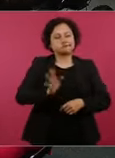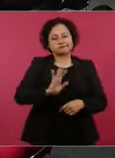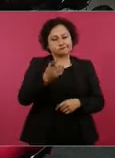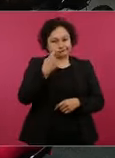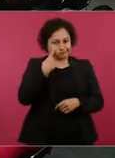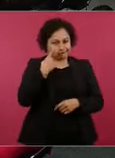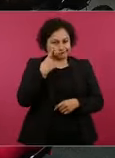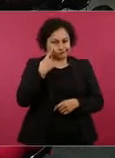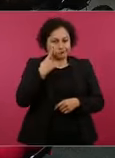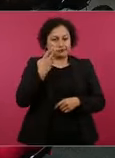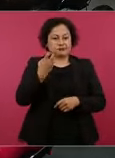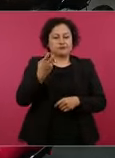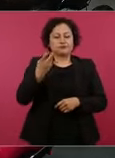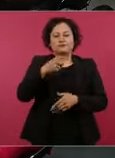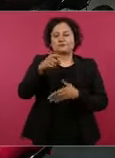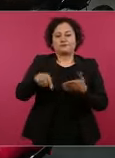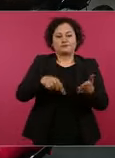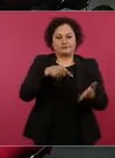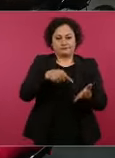no en esta zona.